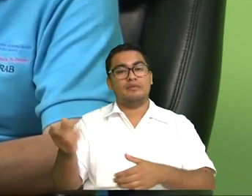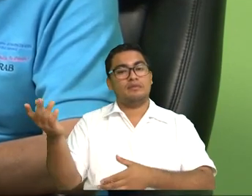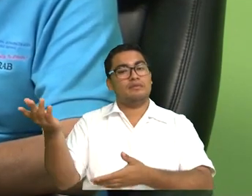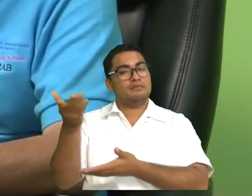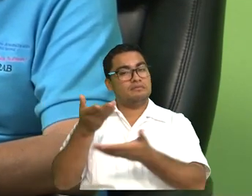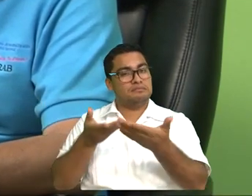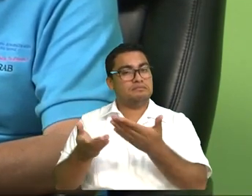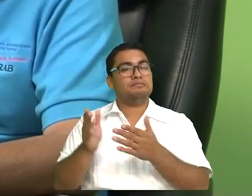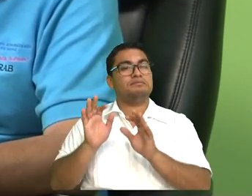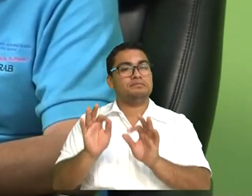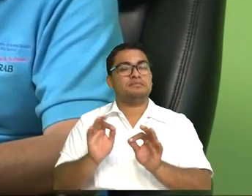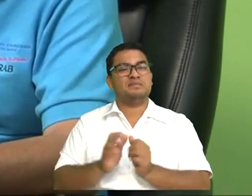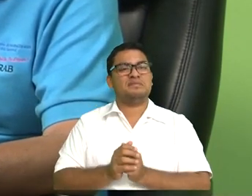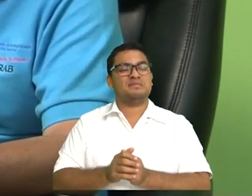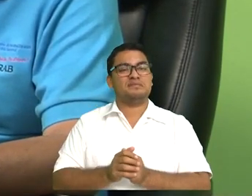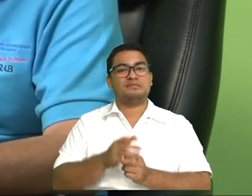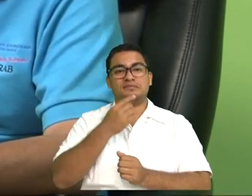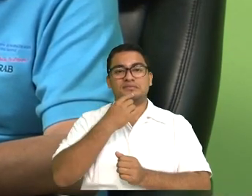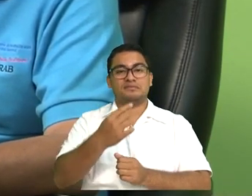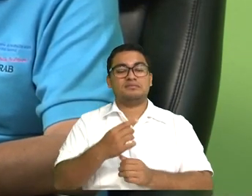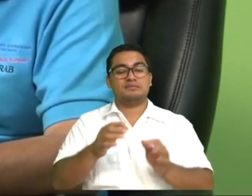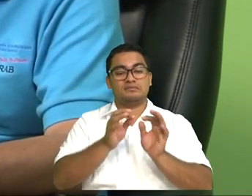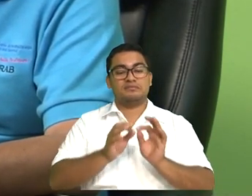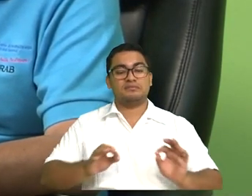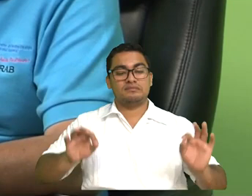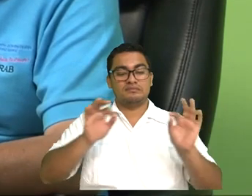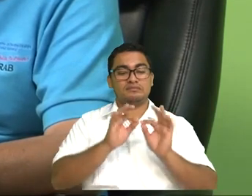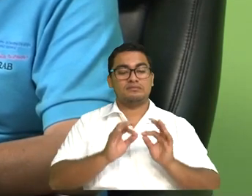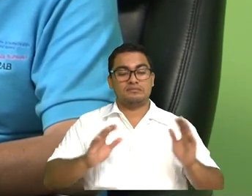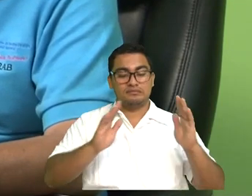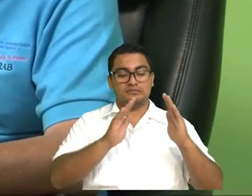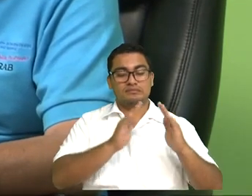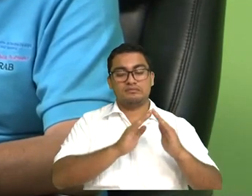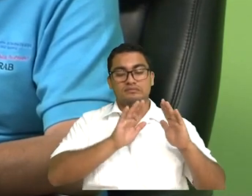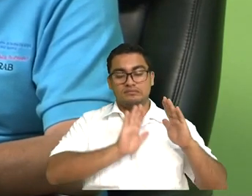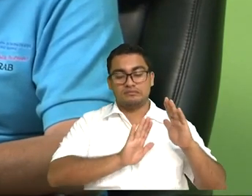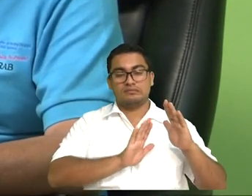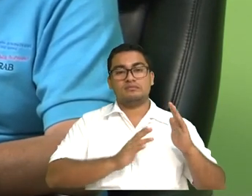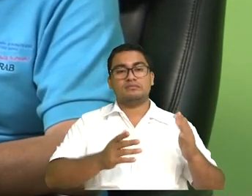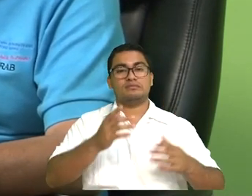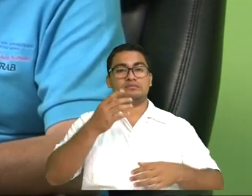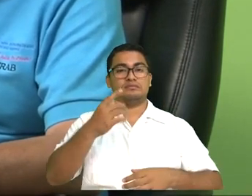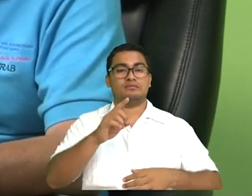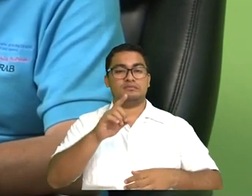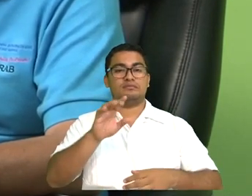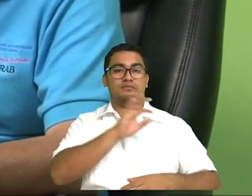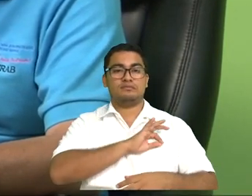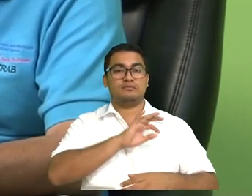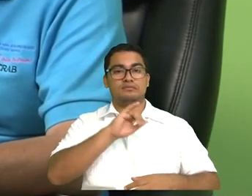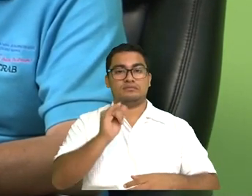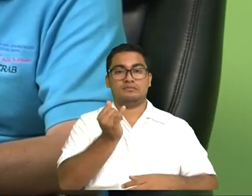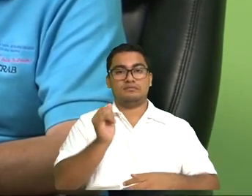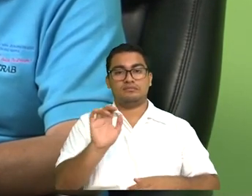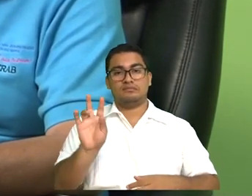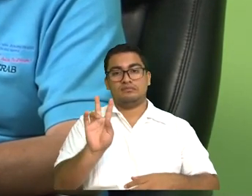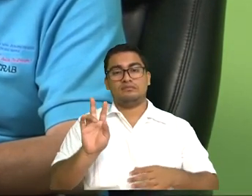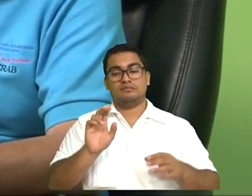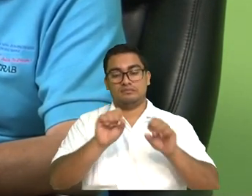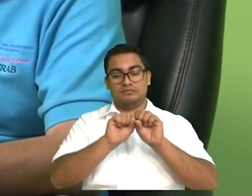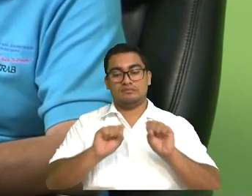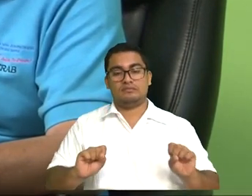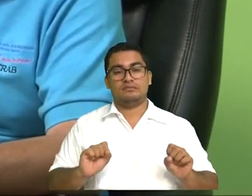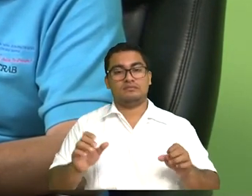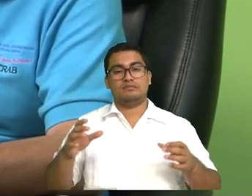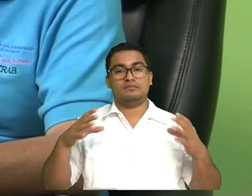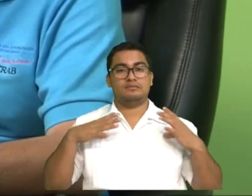partes, siendo descanso obligatorio con derecho a salario los días Jueves Santo y Viernes Santo por ser